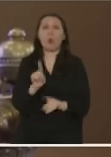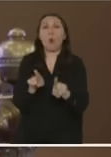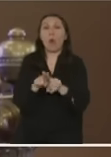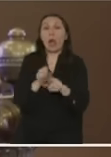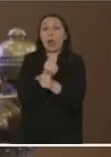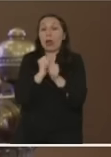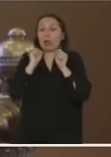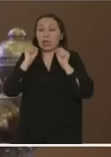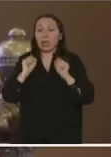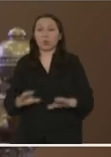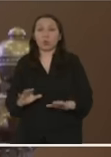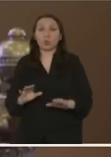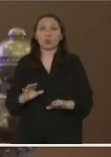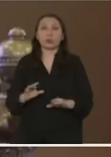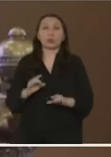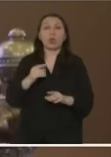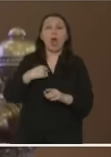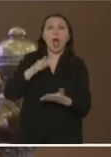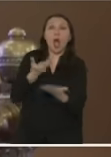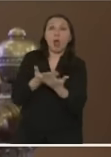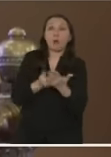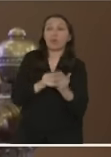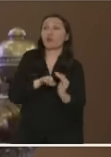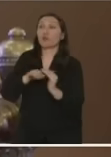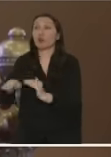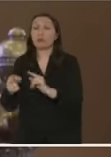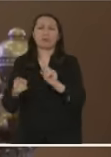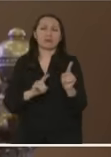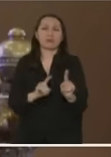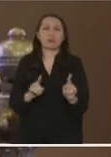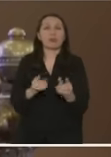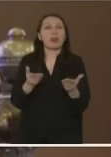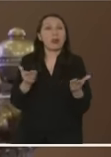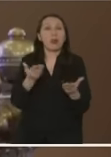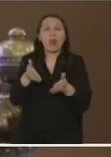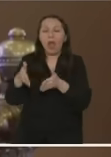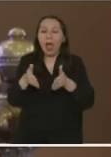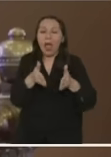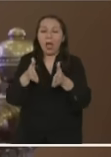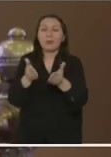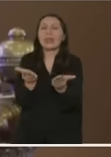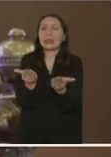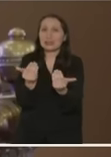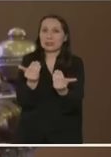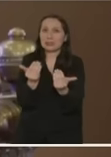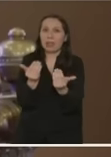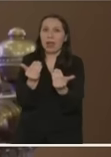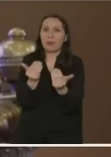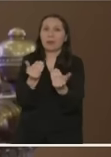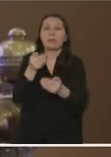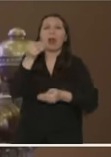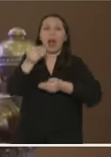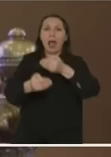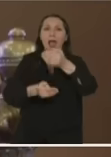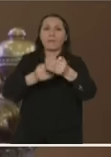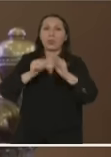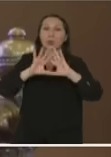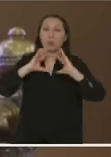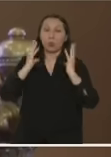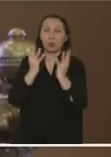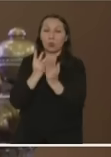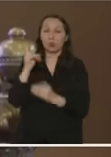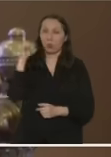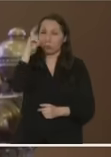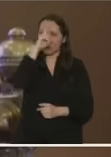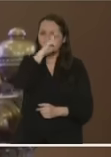la renuncia de unos en favor de otros, sino como el camino necesario para avanzar en un mundo